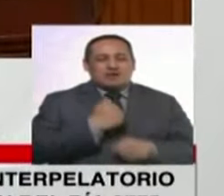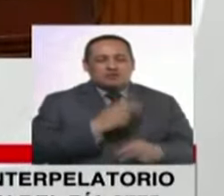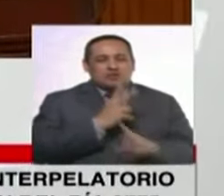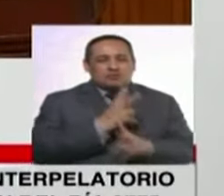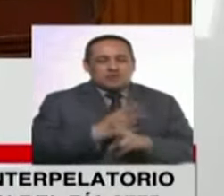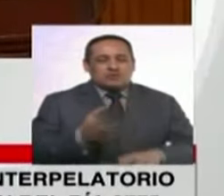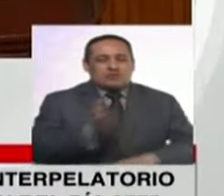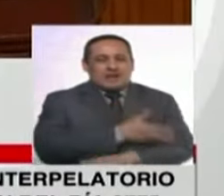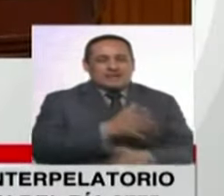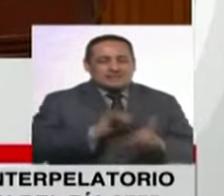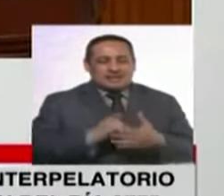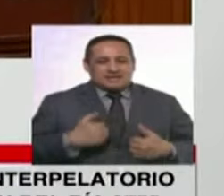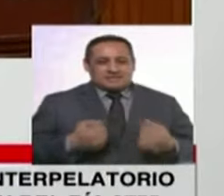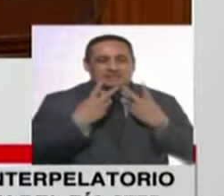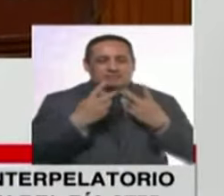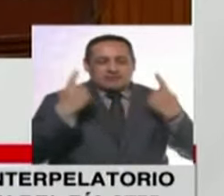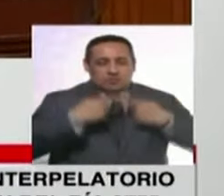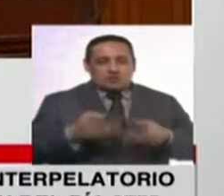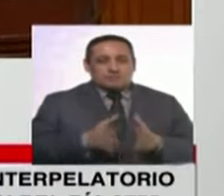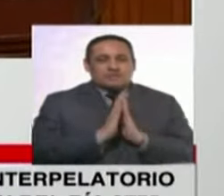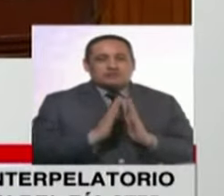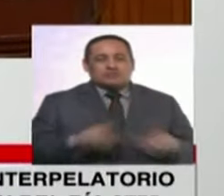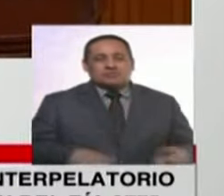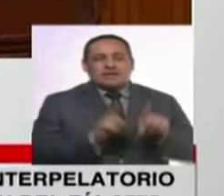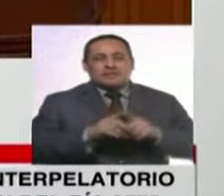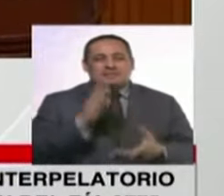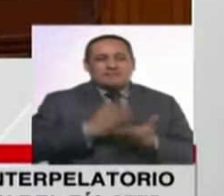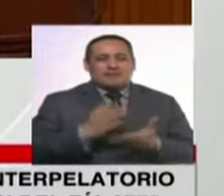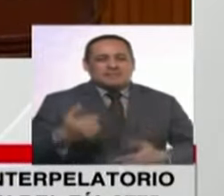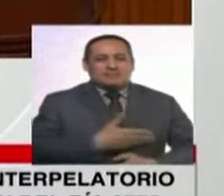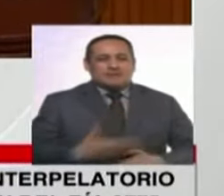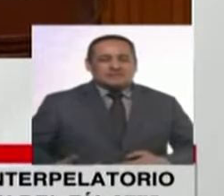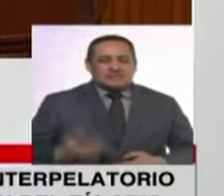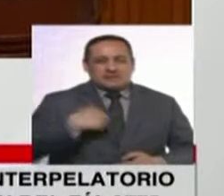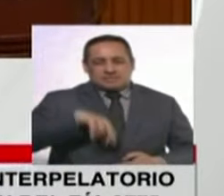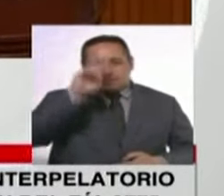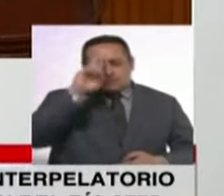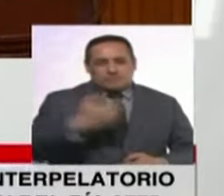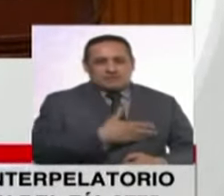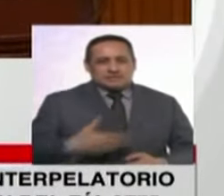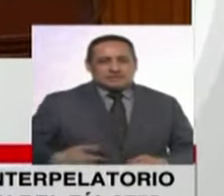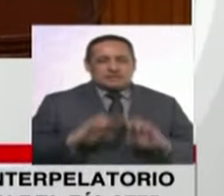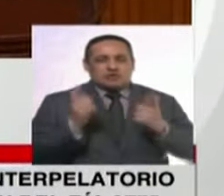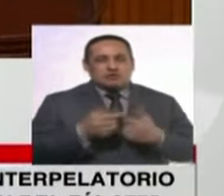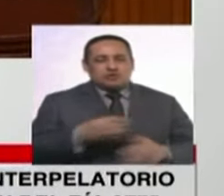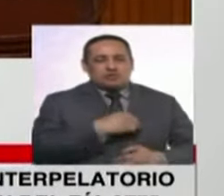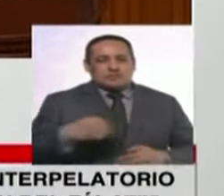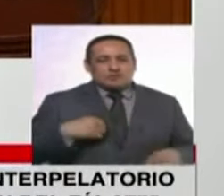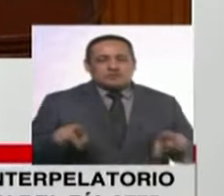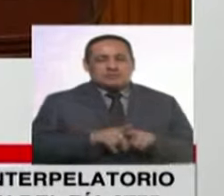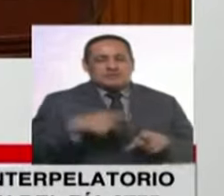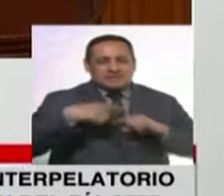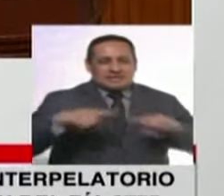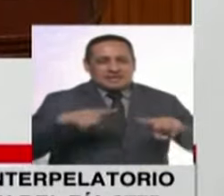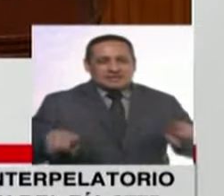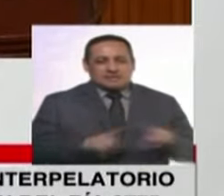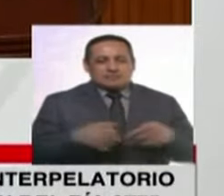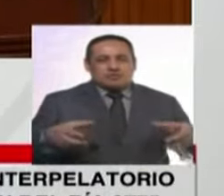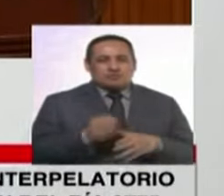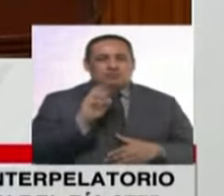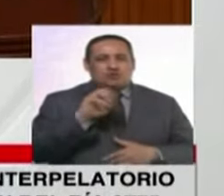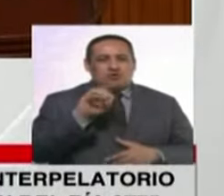tomó su sector frente a la convocatoria de parte del presidente de la república y el presidente del Consejo ministros a los dirigentes de